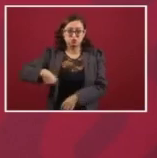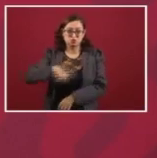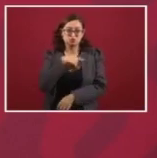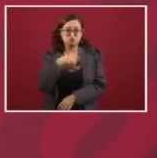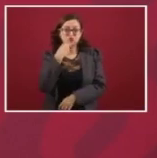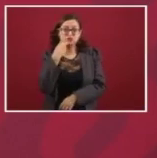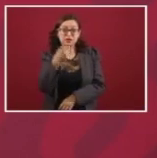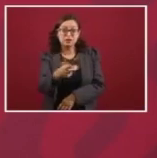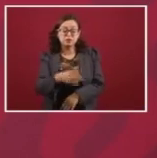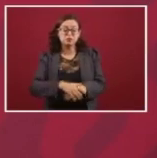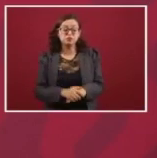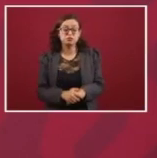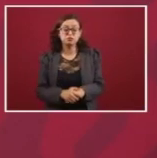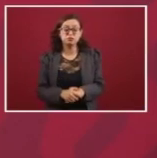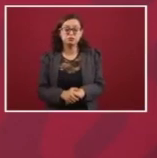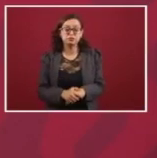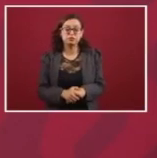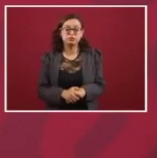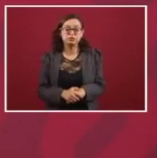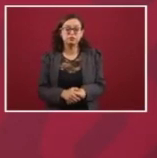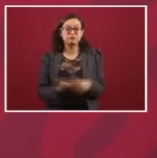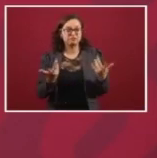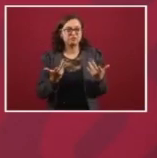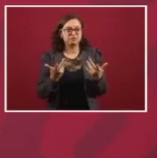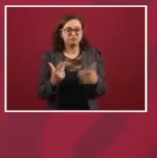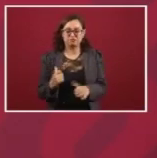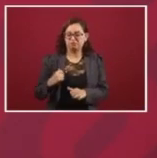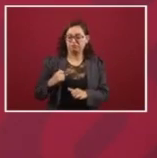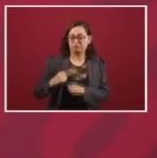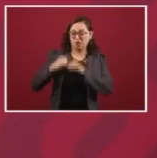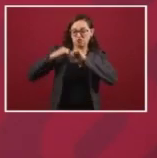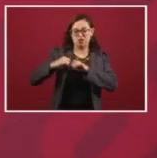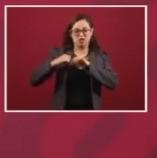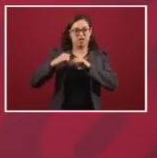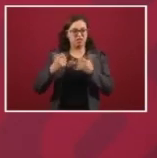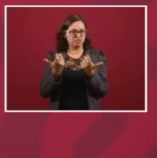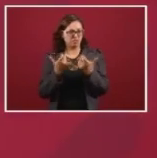y que si llovía fuerte arriba iba a gotear abajo